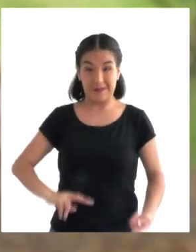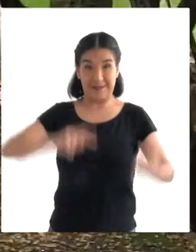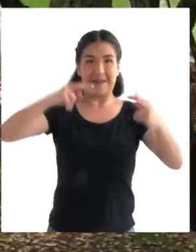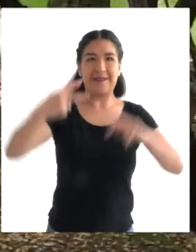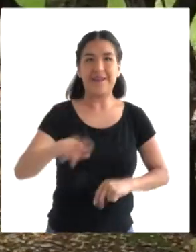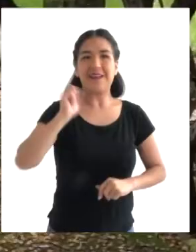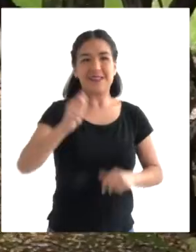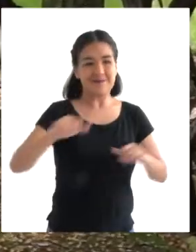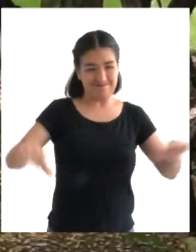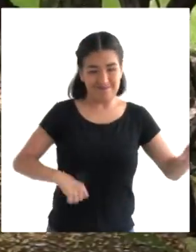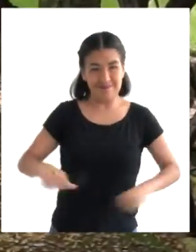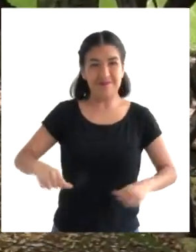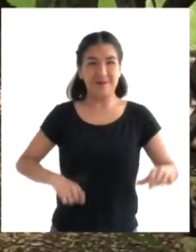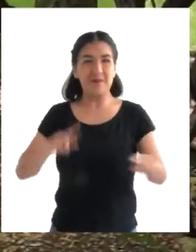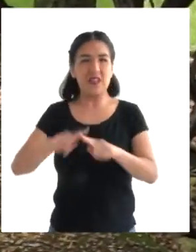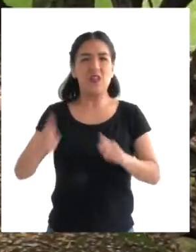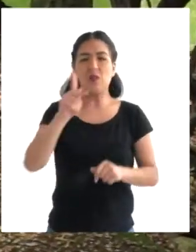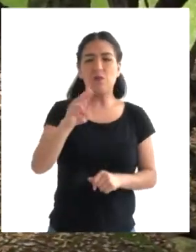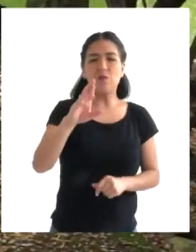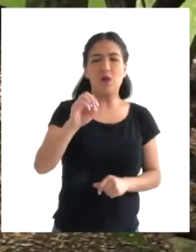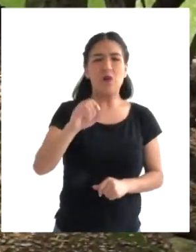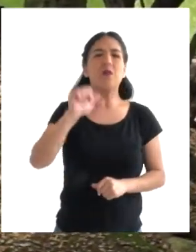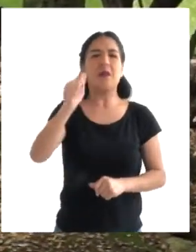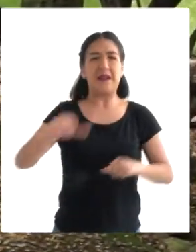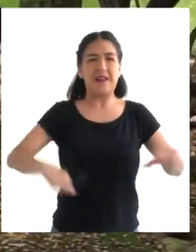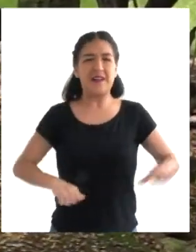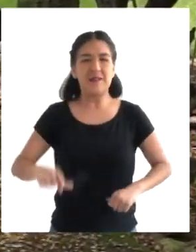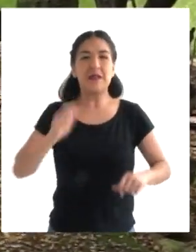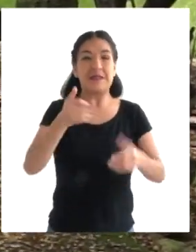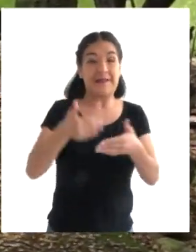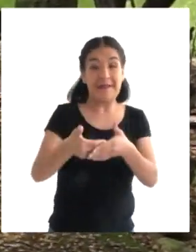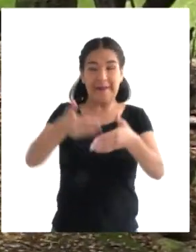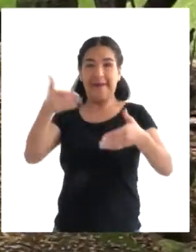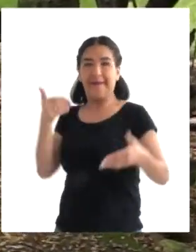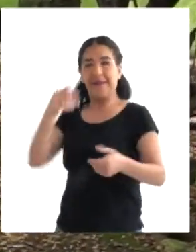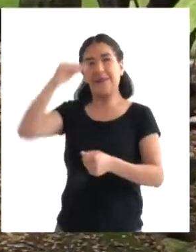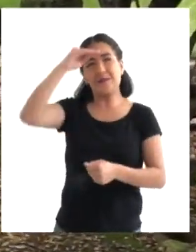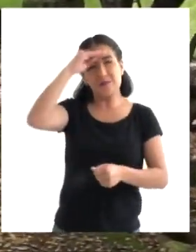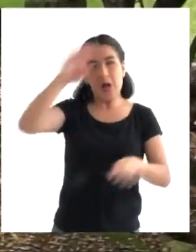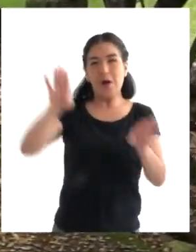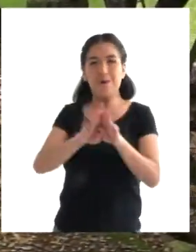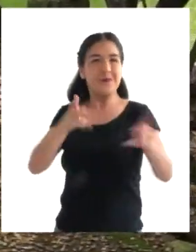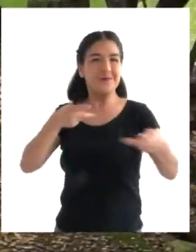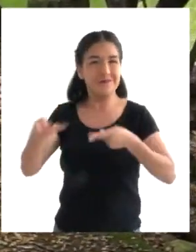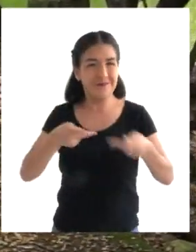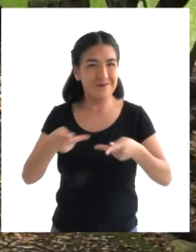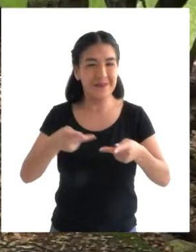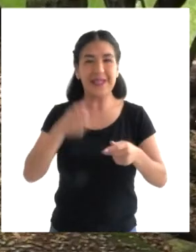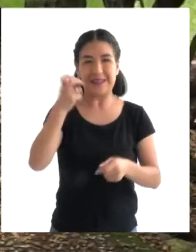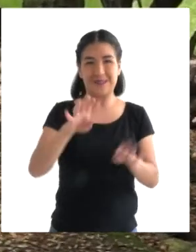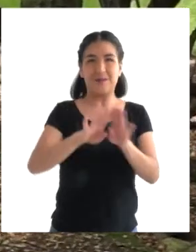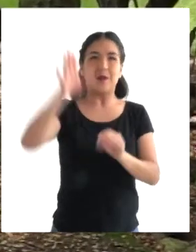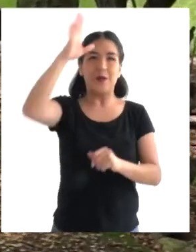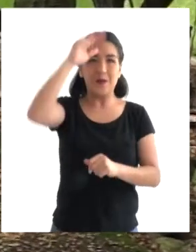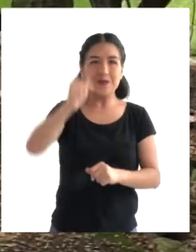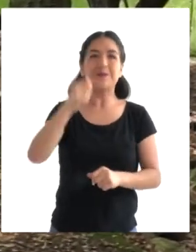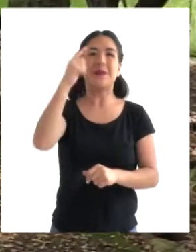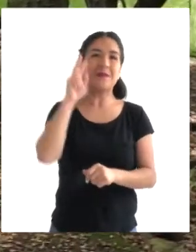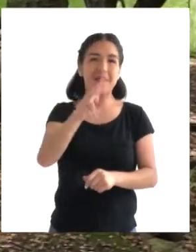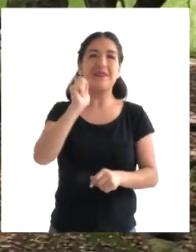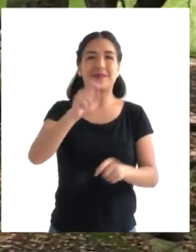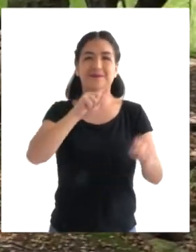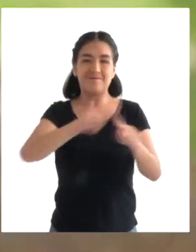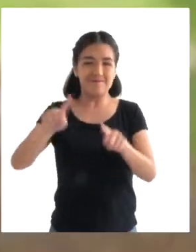reactivo. La proactividad consiste en saber anticipar. Aterricemos este concepto con un ejemplo aplicado a la